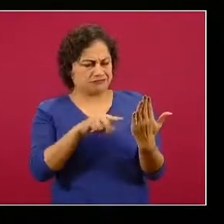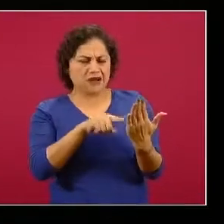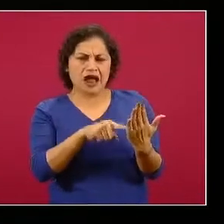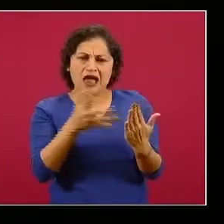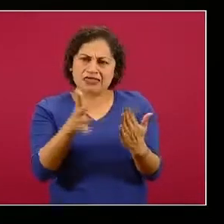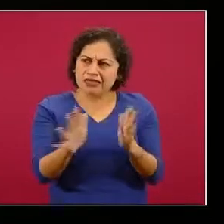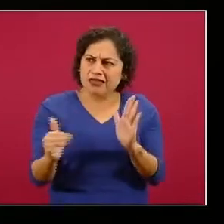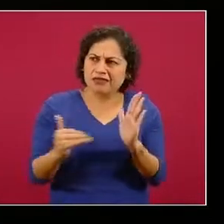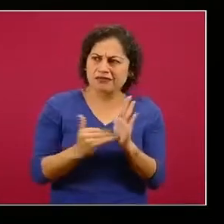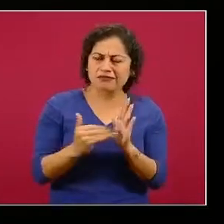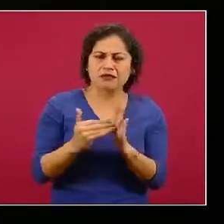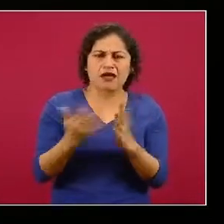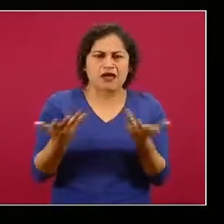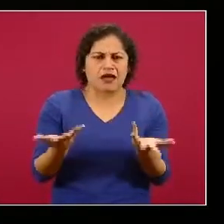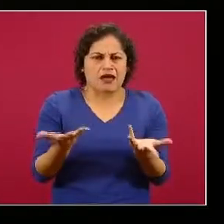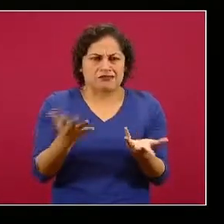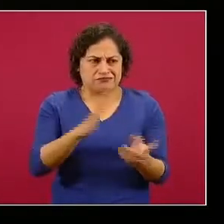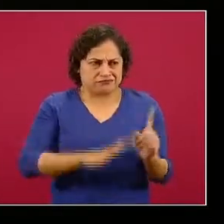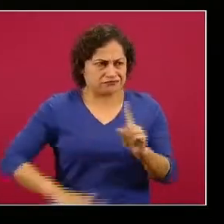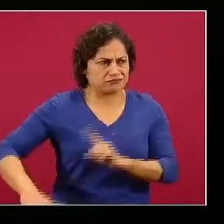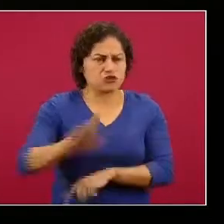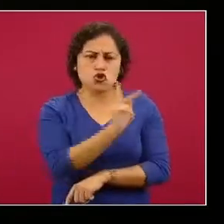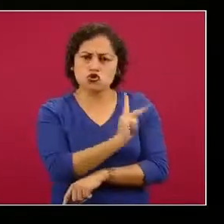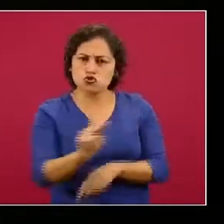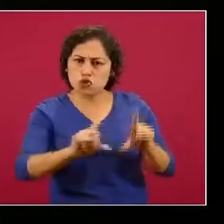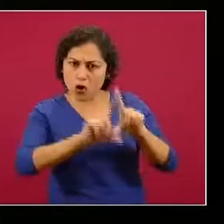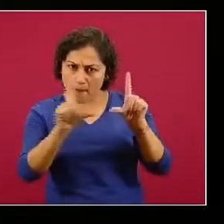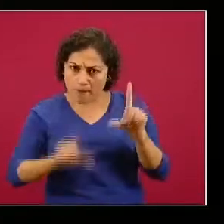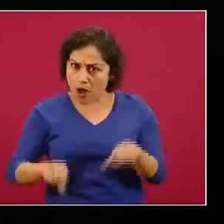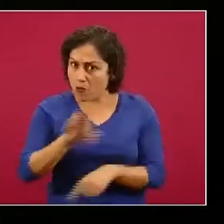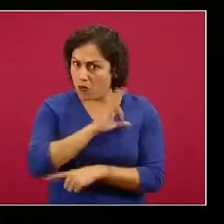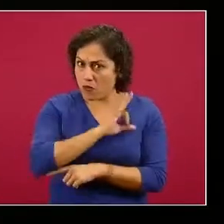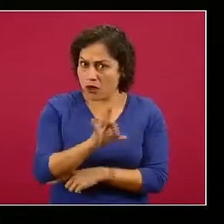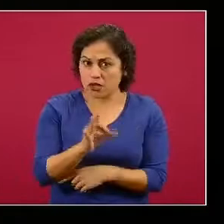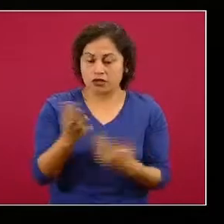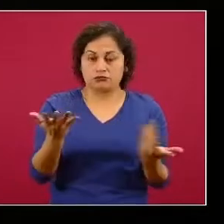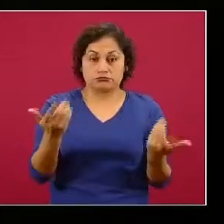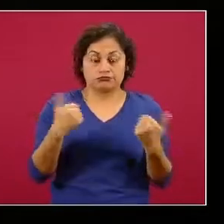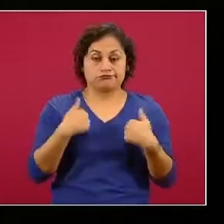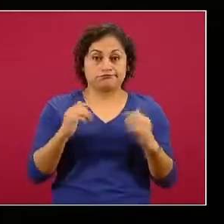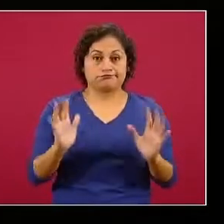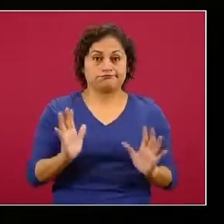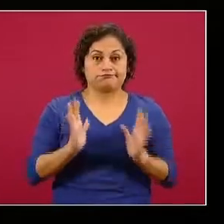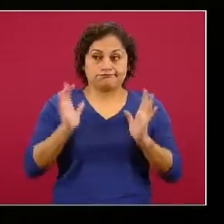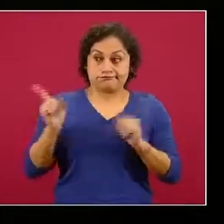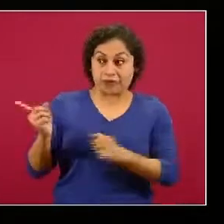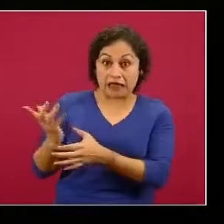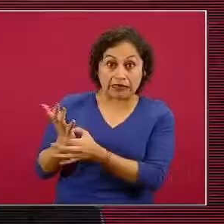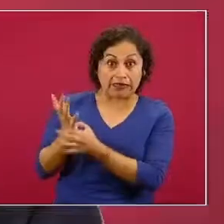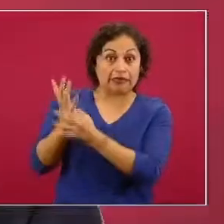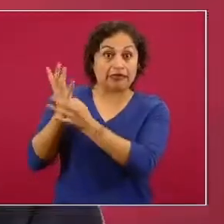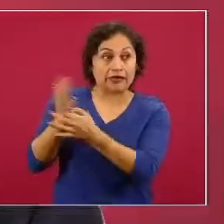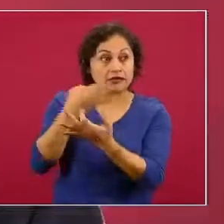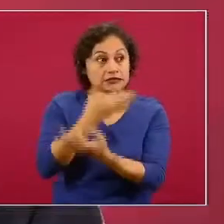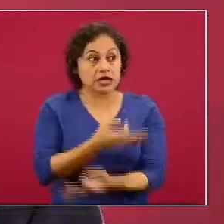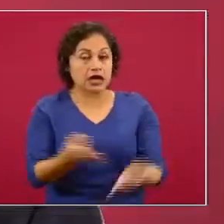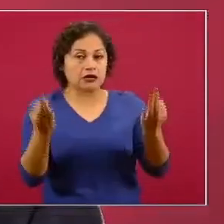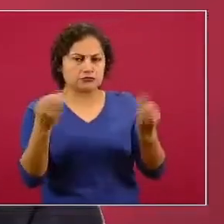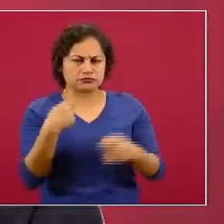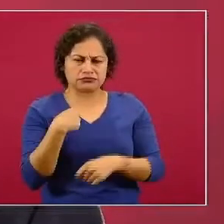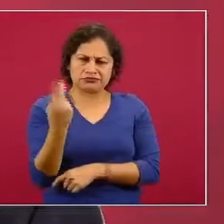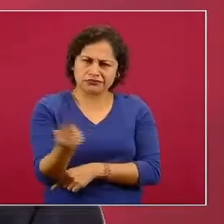todo México. Entonces, sí me llama mucho la atención que estén dando este tipo de anuncios y no sé si ustedes ya tienen una